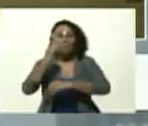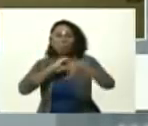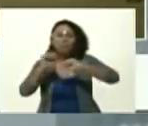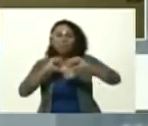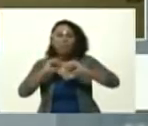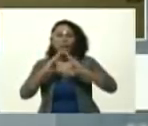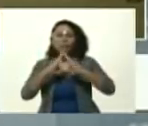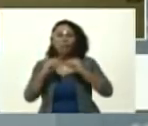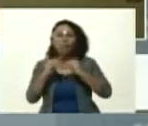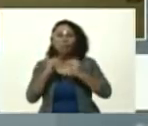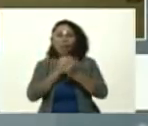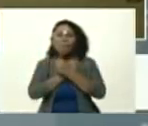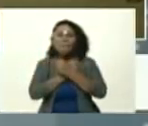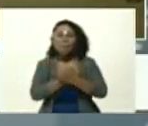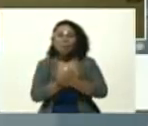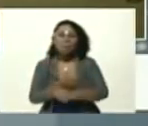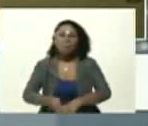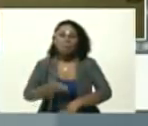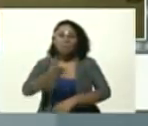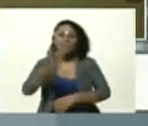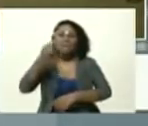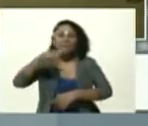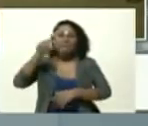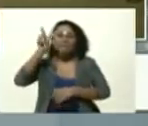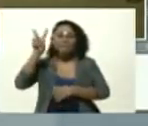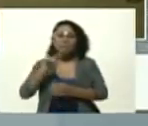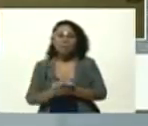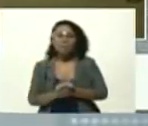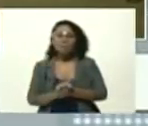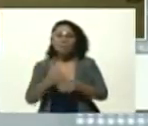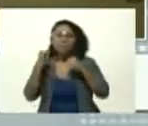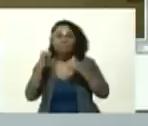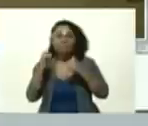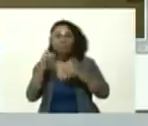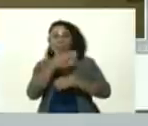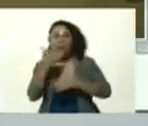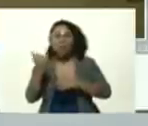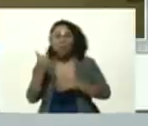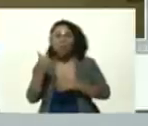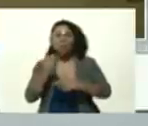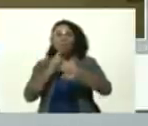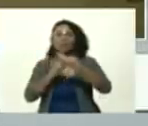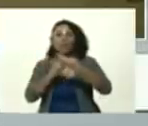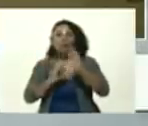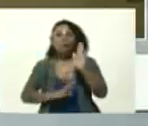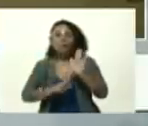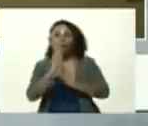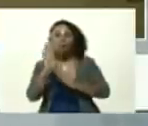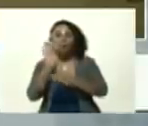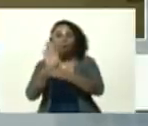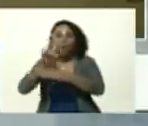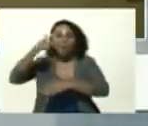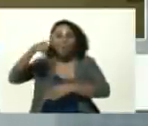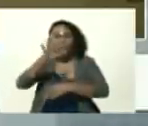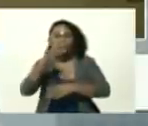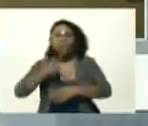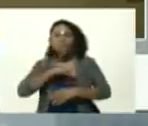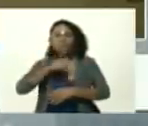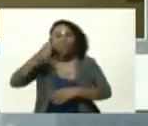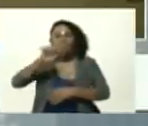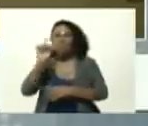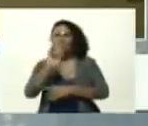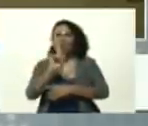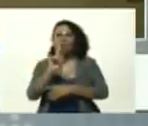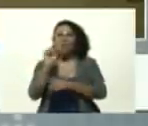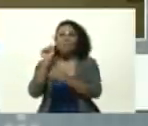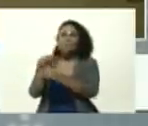todo, el amor por Venezuela, por el bienestar, por la mejoría de la gente, por proteger a nuestro pueblo. Nuestro pueblo no está